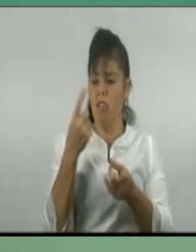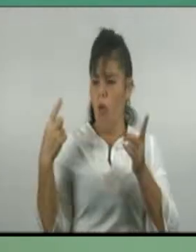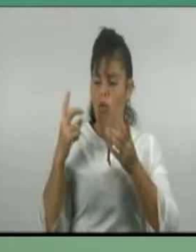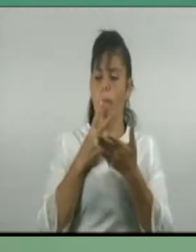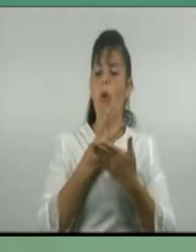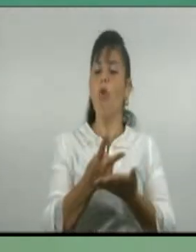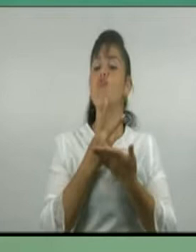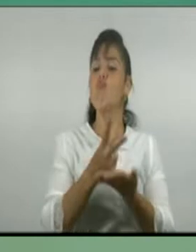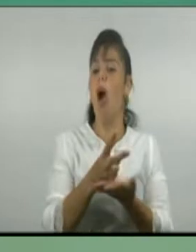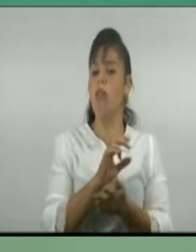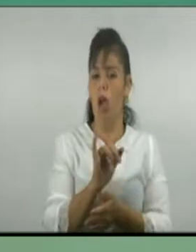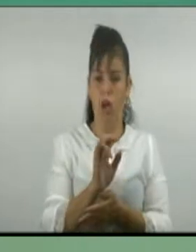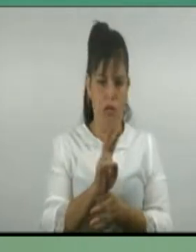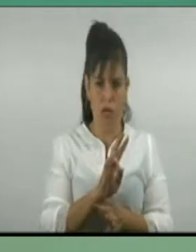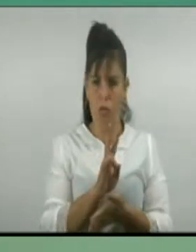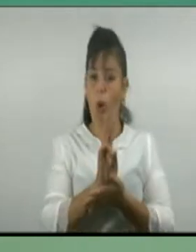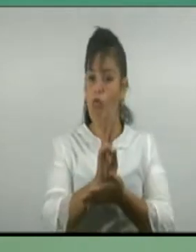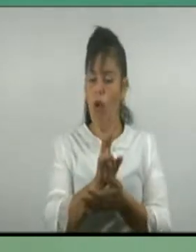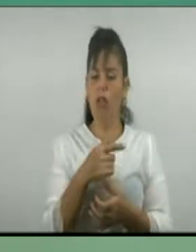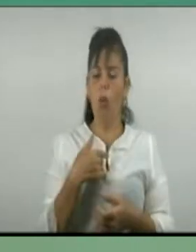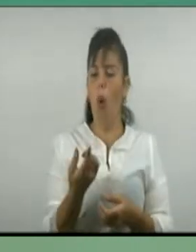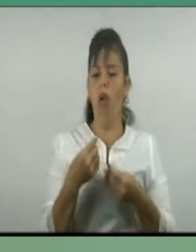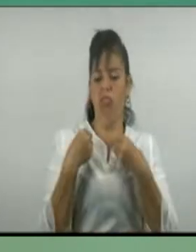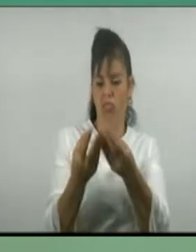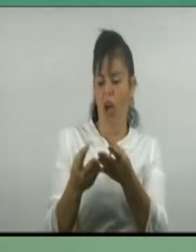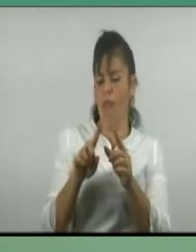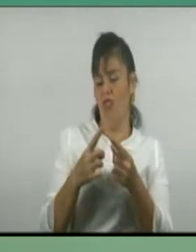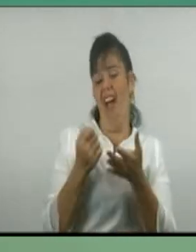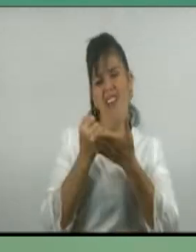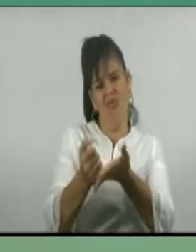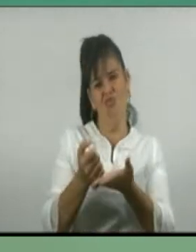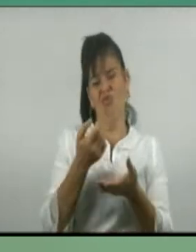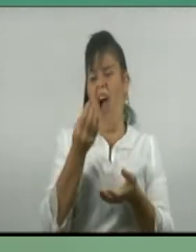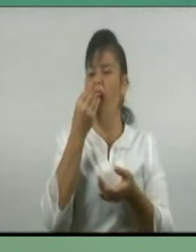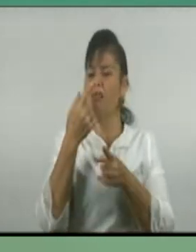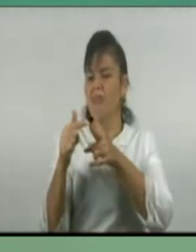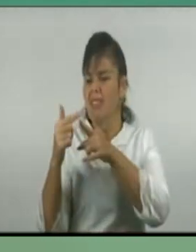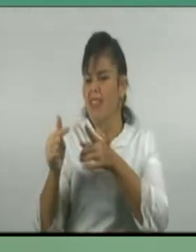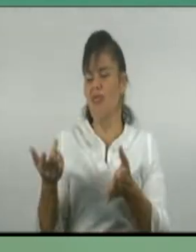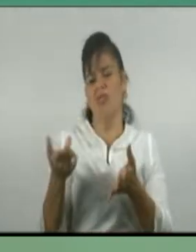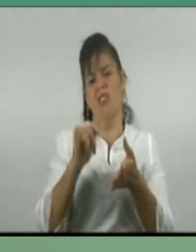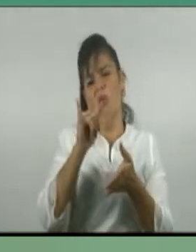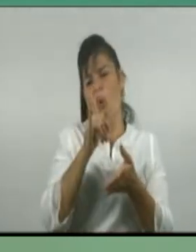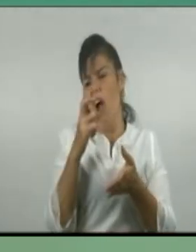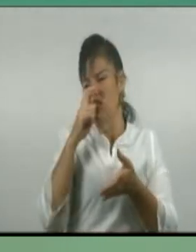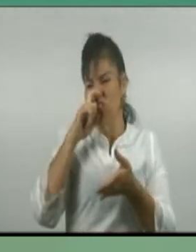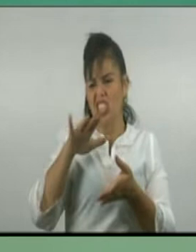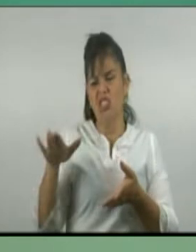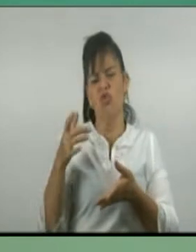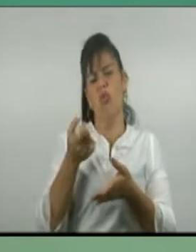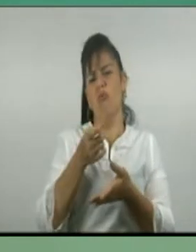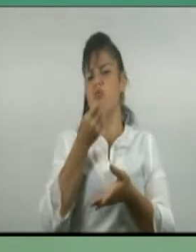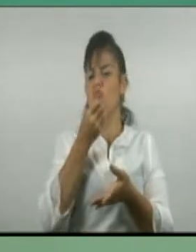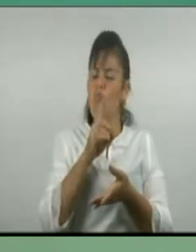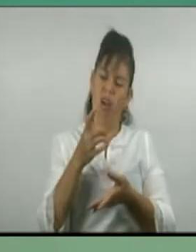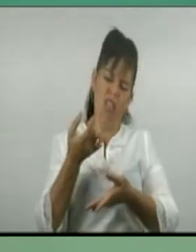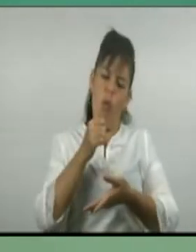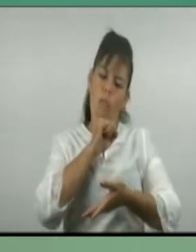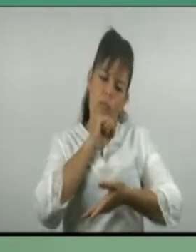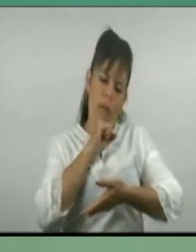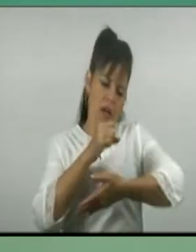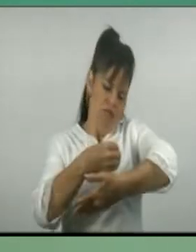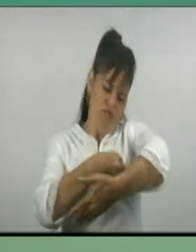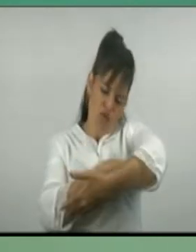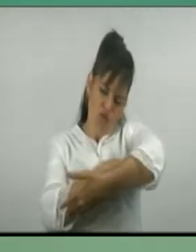voluntaria para ayudar a alimentar a los niños que como el reportaje explicaba no pueden recibir directamente